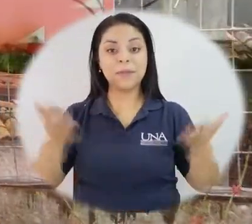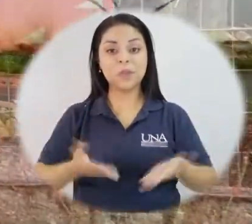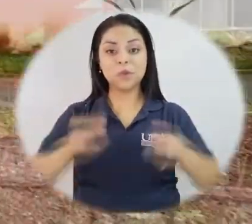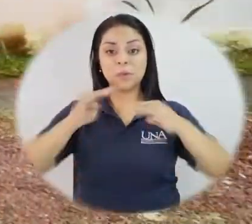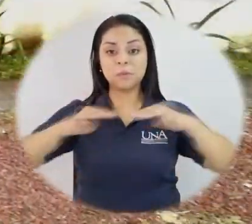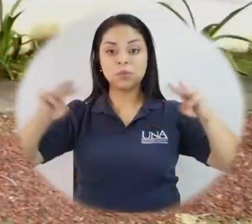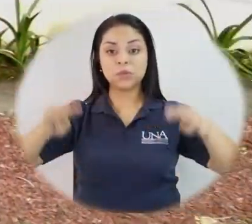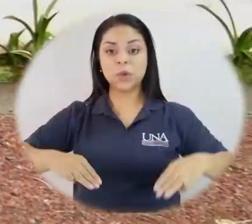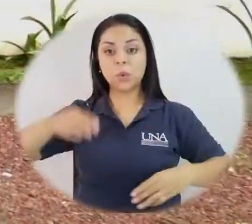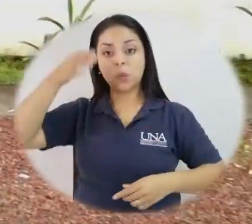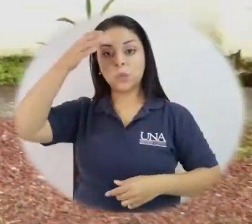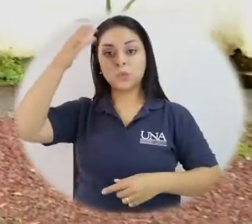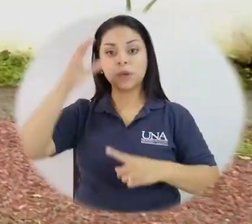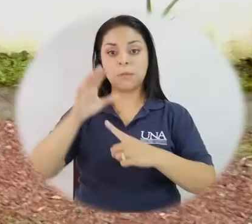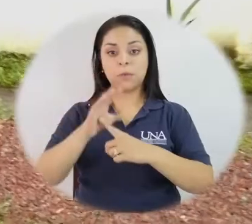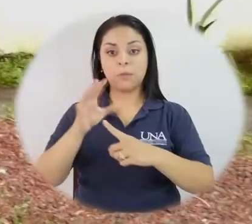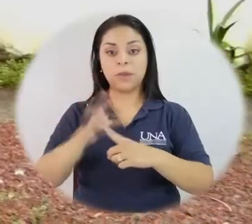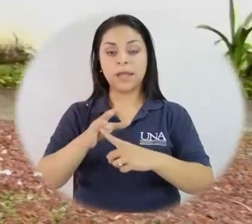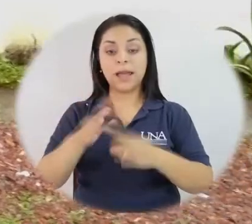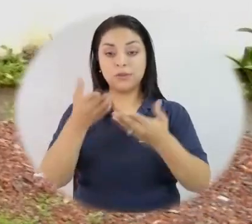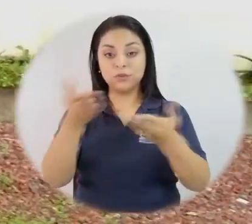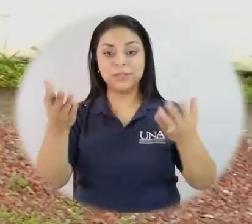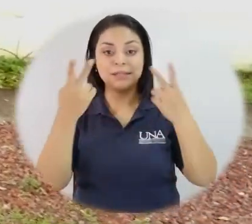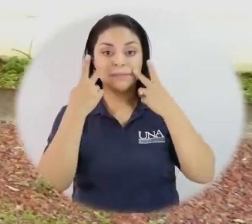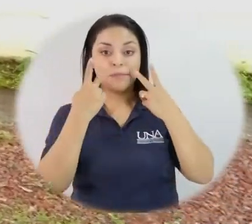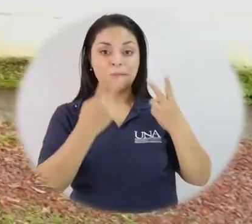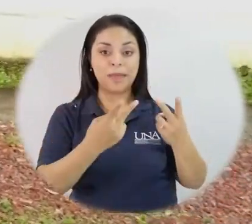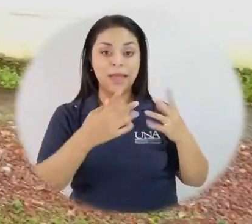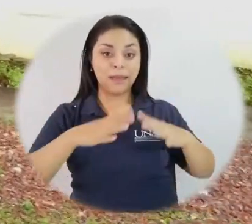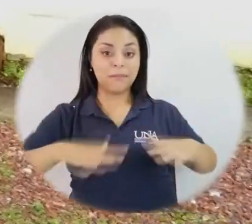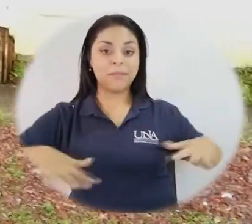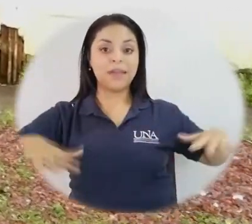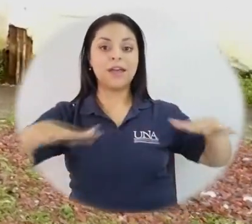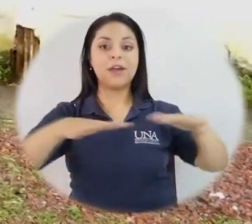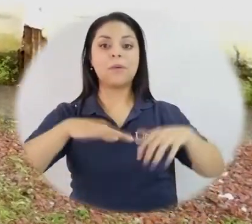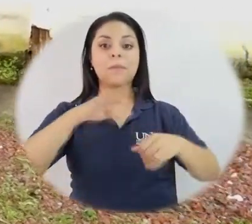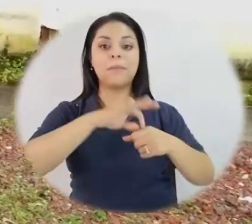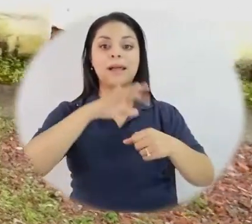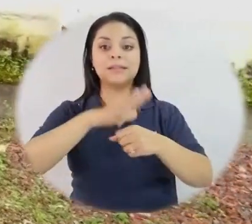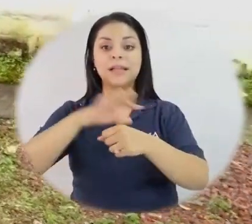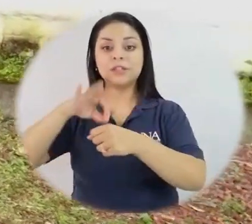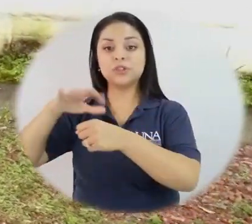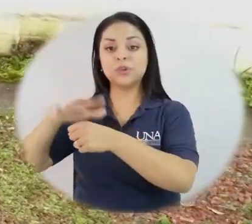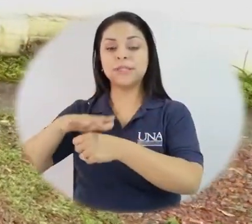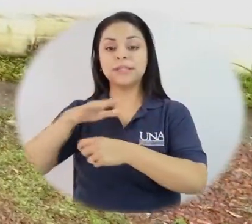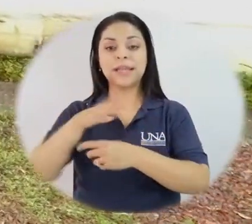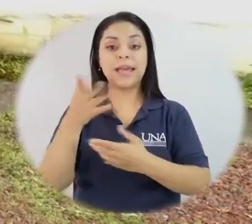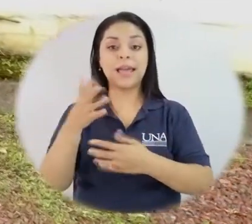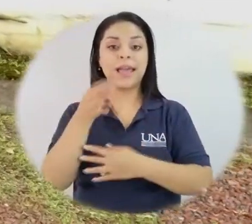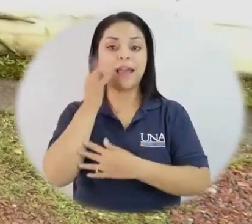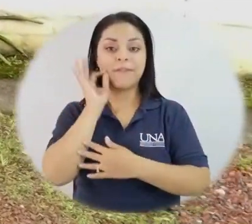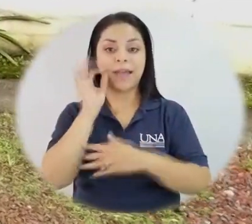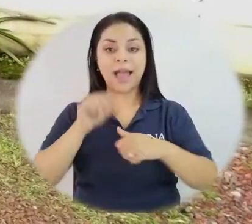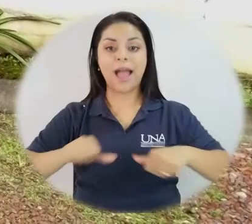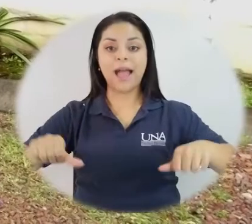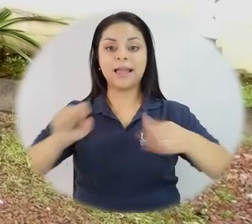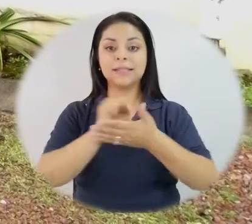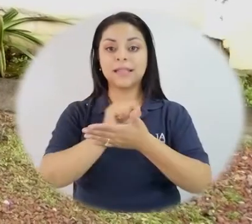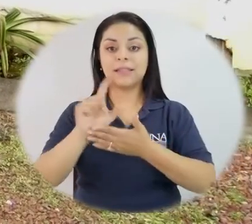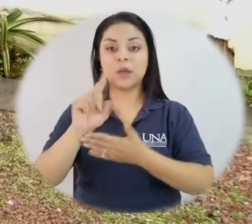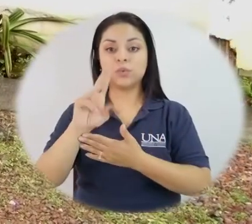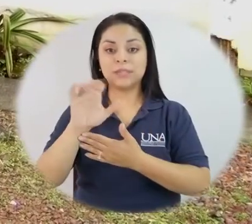Bienvenidos al Museo de Cultura Popular. Como pueden ver, estamos en medio de una plantación de café en el área de Santa Lucía